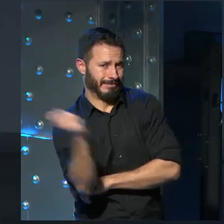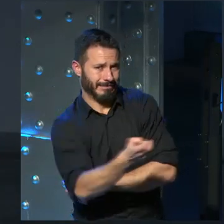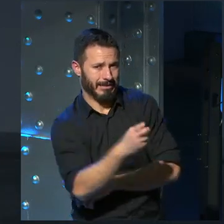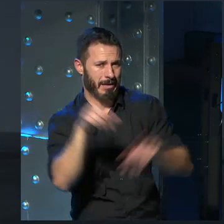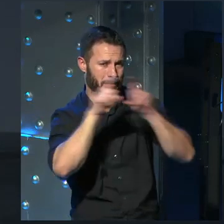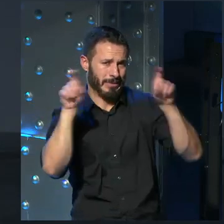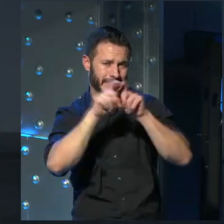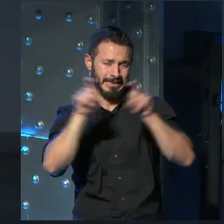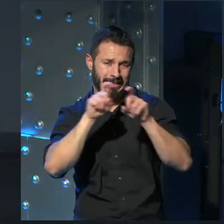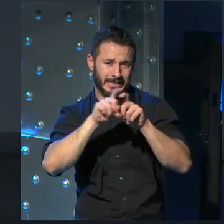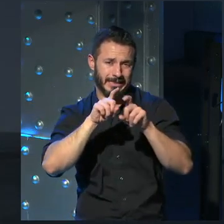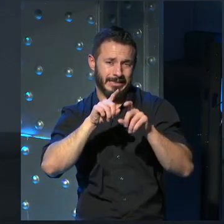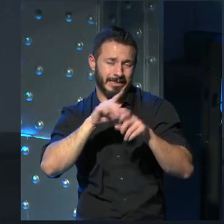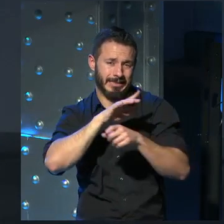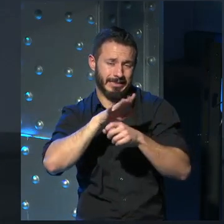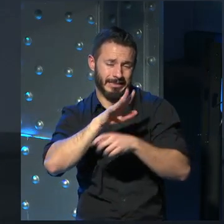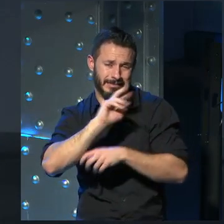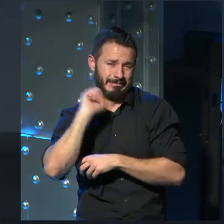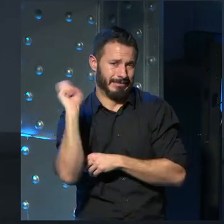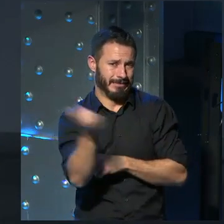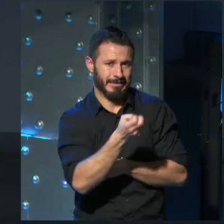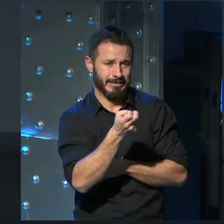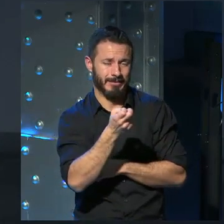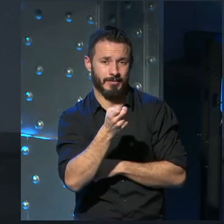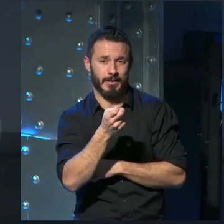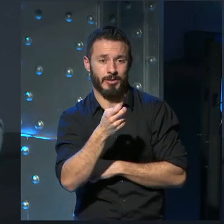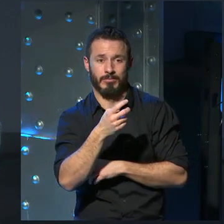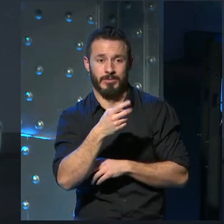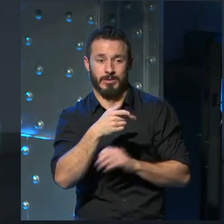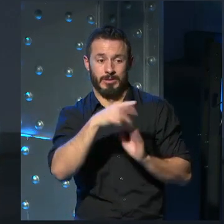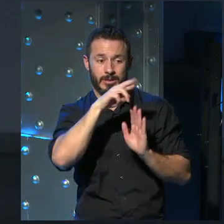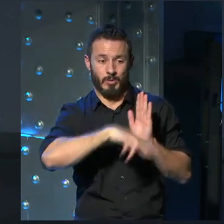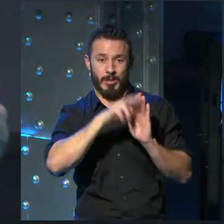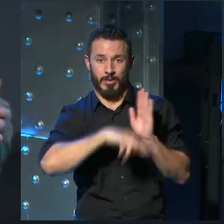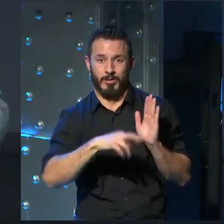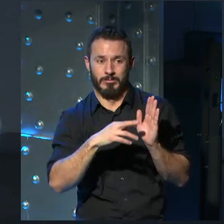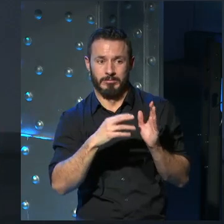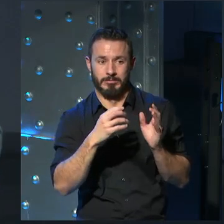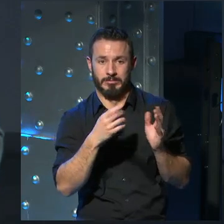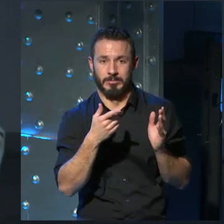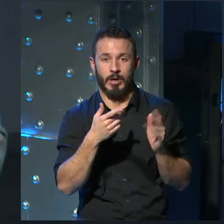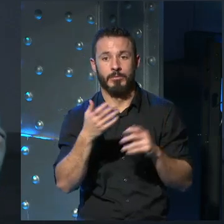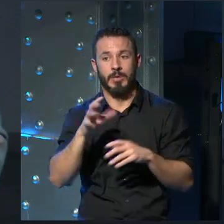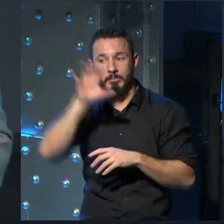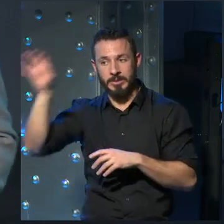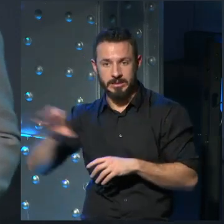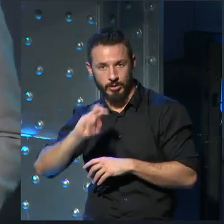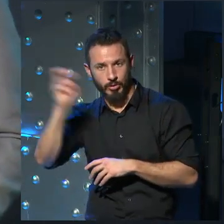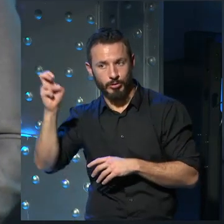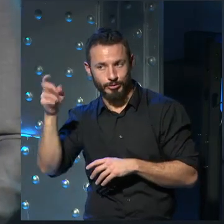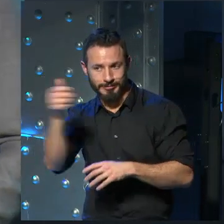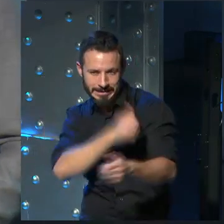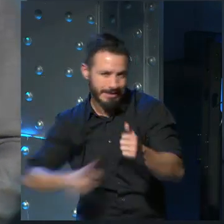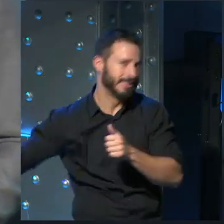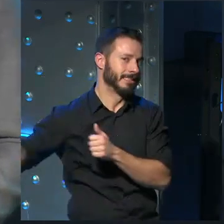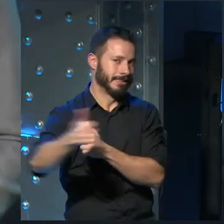tantas empresas del sector que la ausencia de regulación, y sobre todo que algunos otros países se nos estén